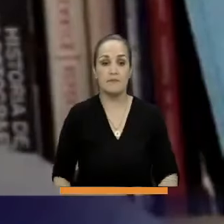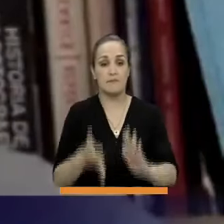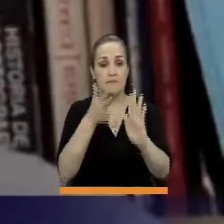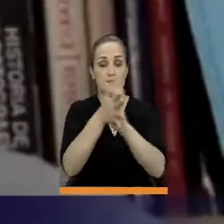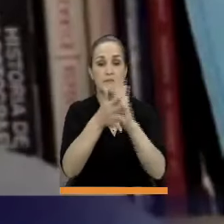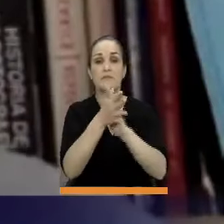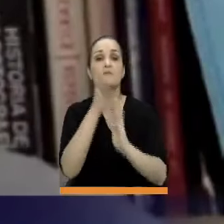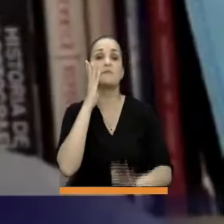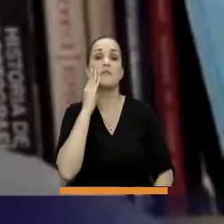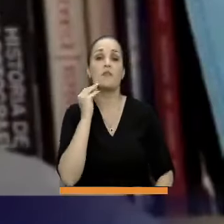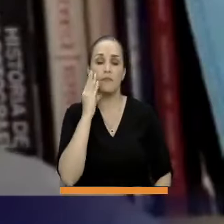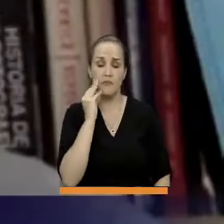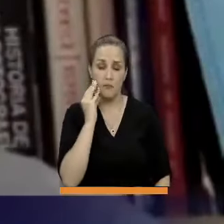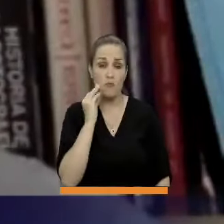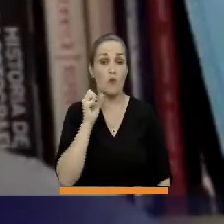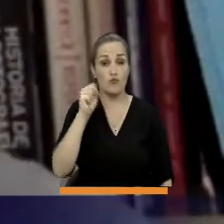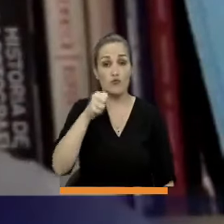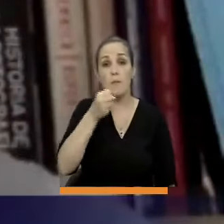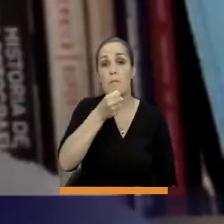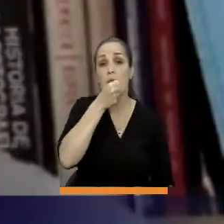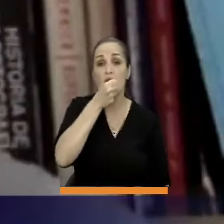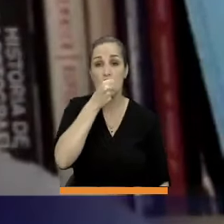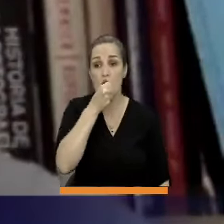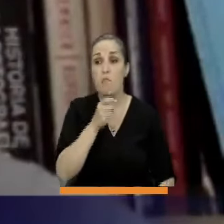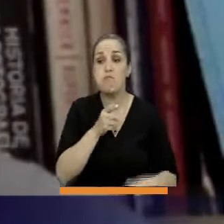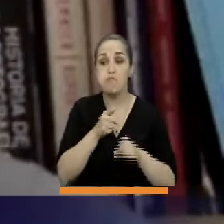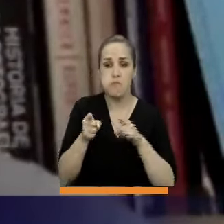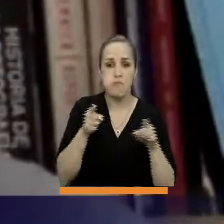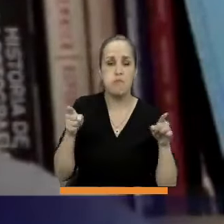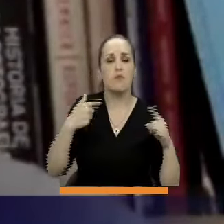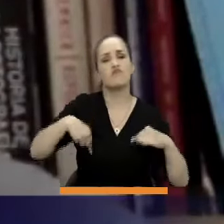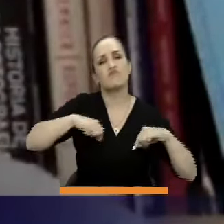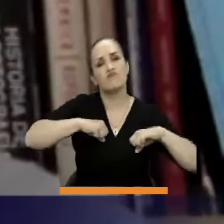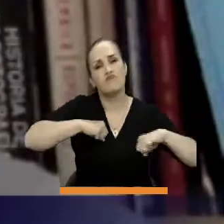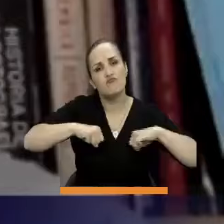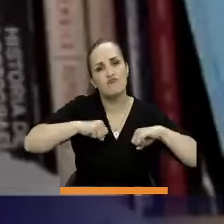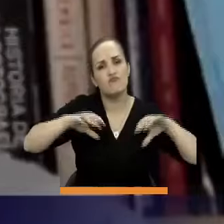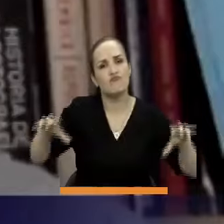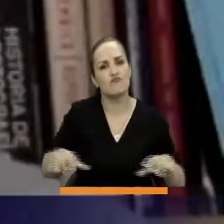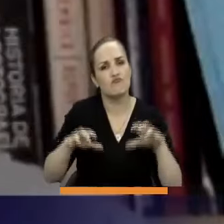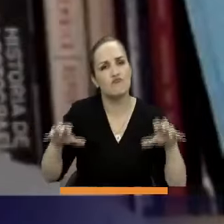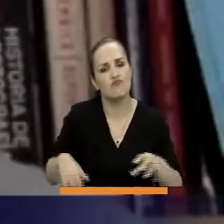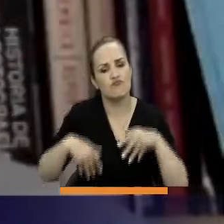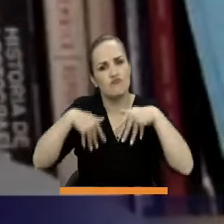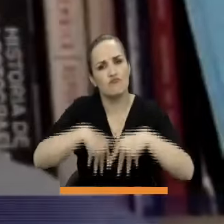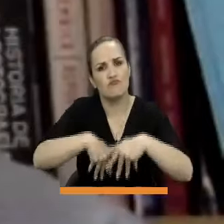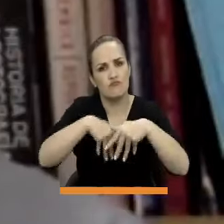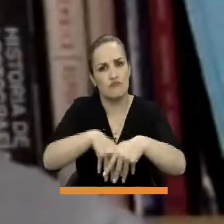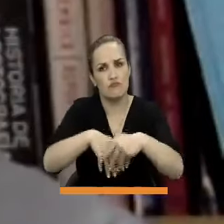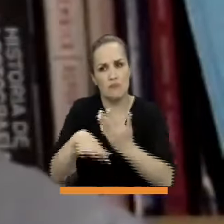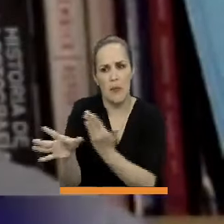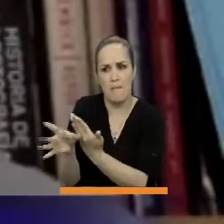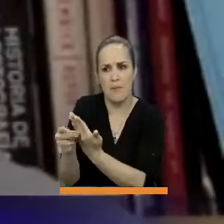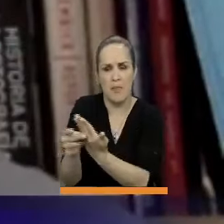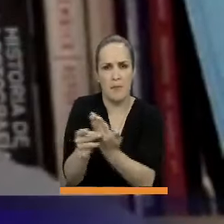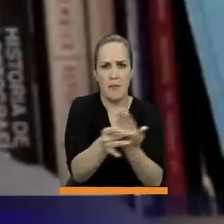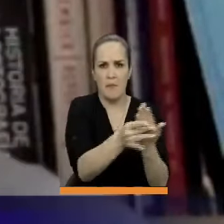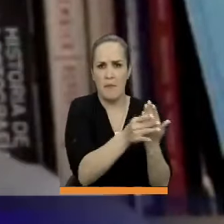periodistas, obviamente, solo del periódico para el que yo trabajo, El Faro, fuimos 22 miembros